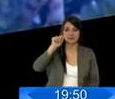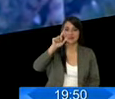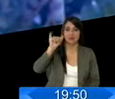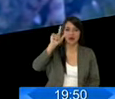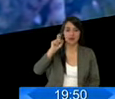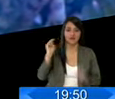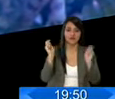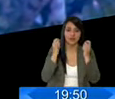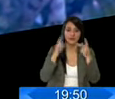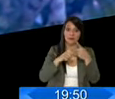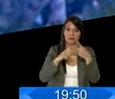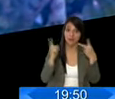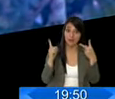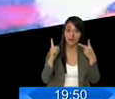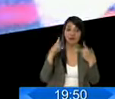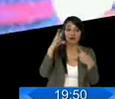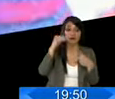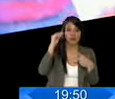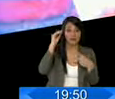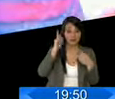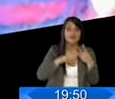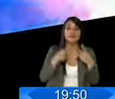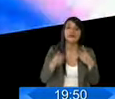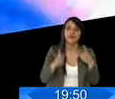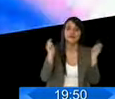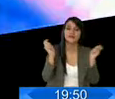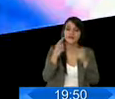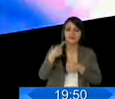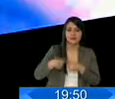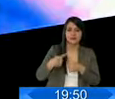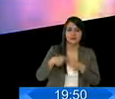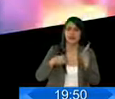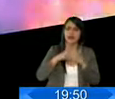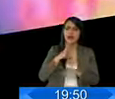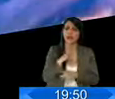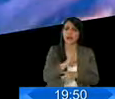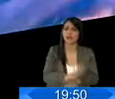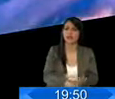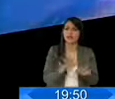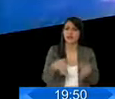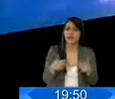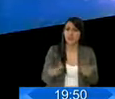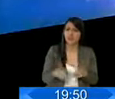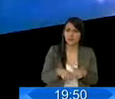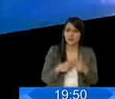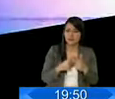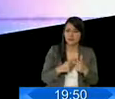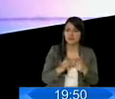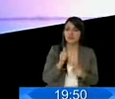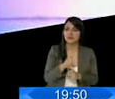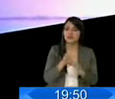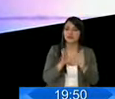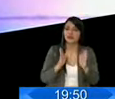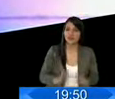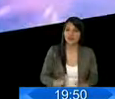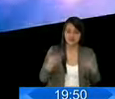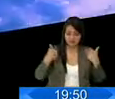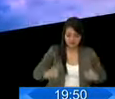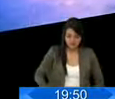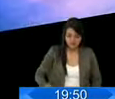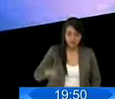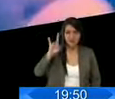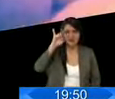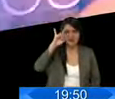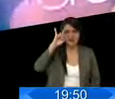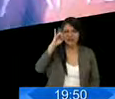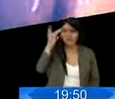menos importante son las de Riobamba y Quito. Existen varias leyendas sobre él, porque los ciudadanos deciden vestirse de diablos y por